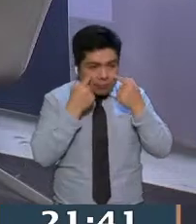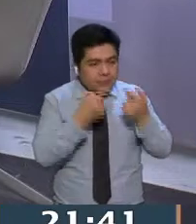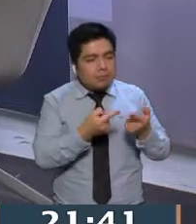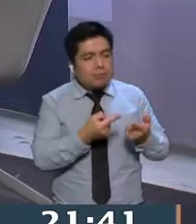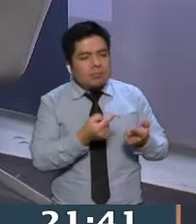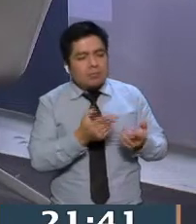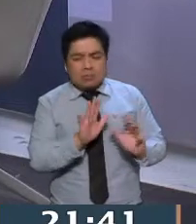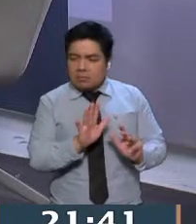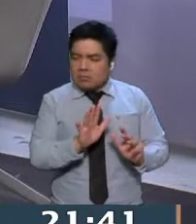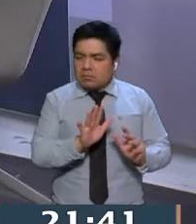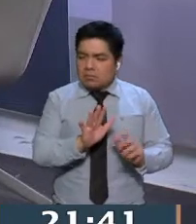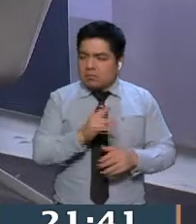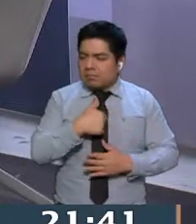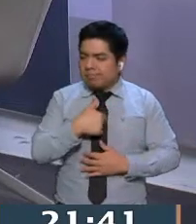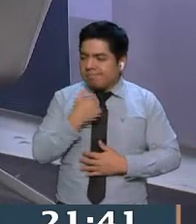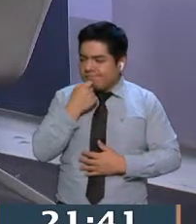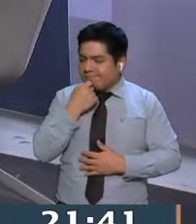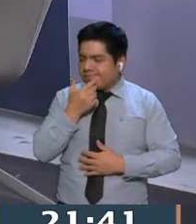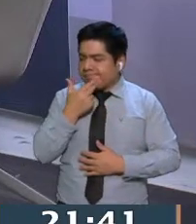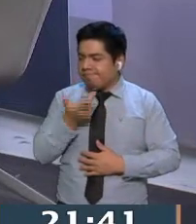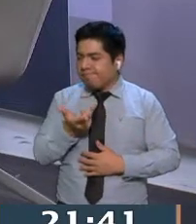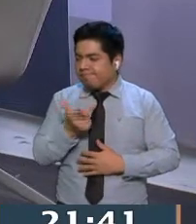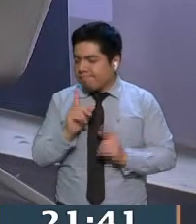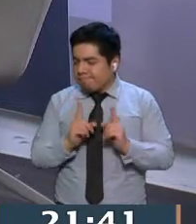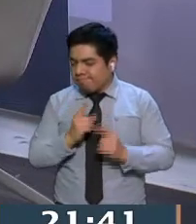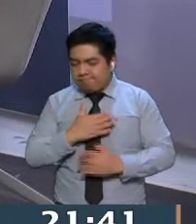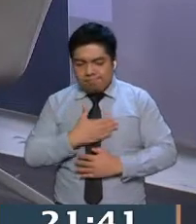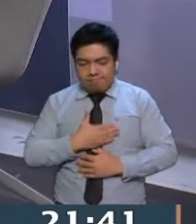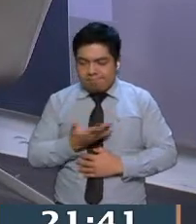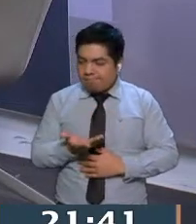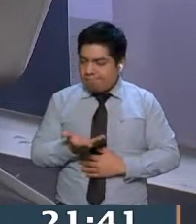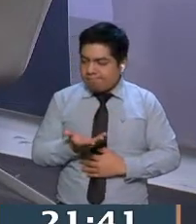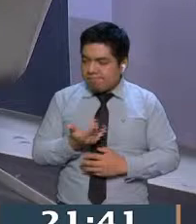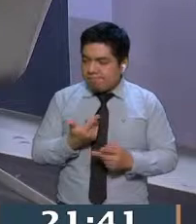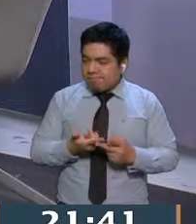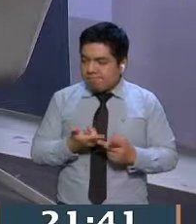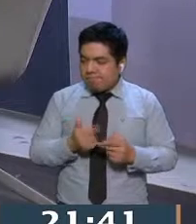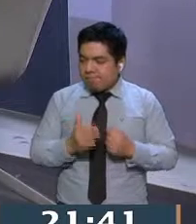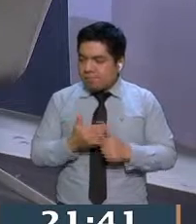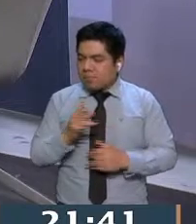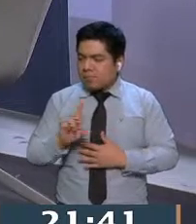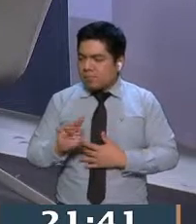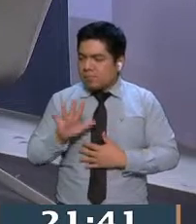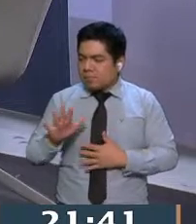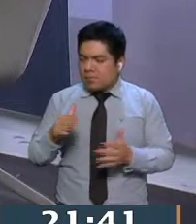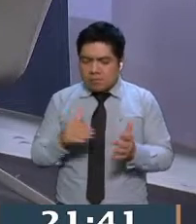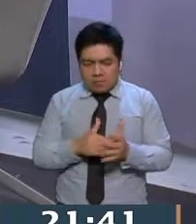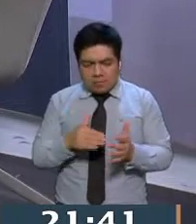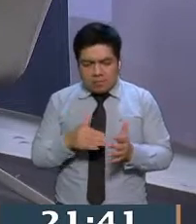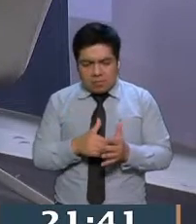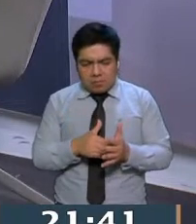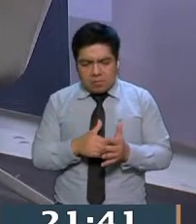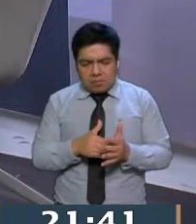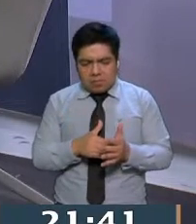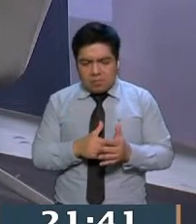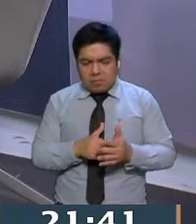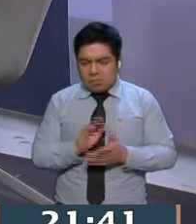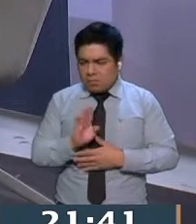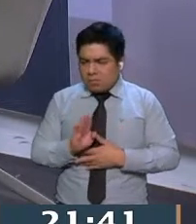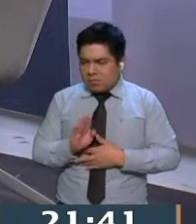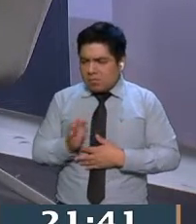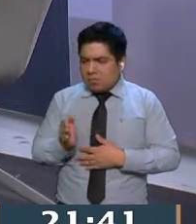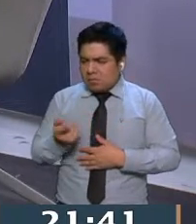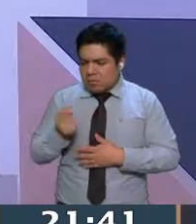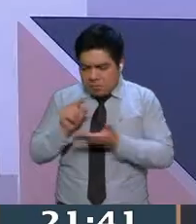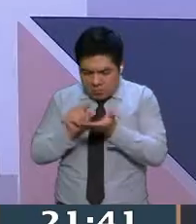preguntarnos, ¿dónde está la incertidumbre democrática y por qué 35 millones les parece poco? O sea, a